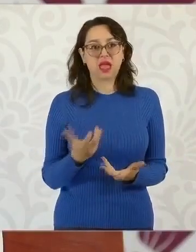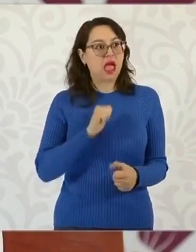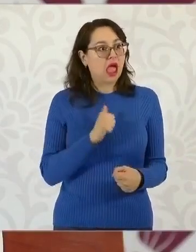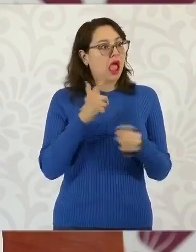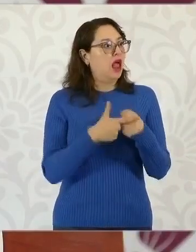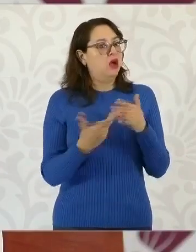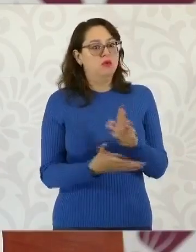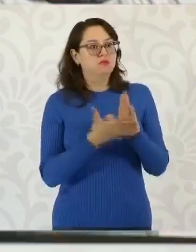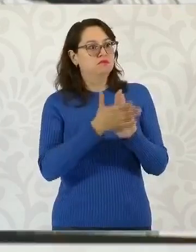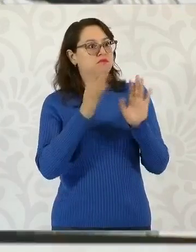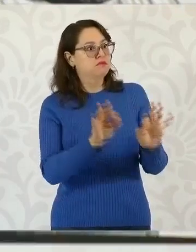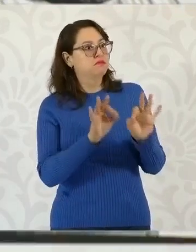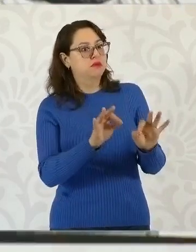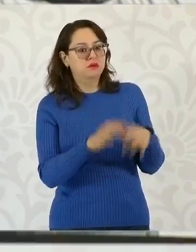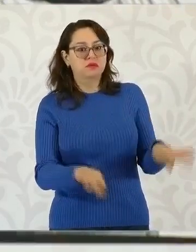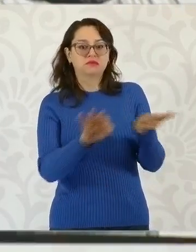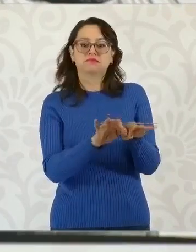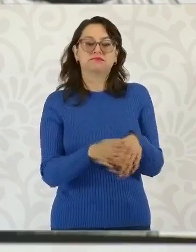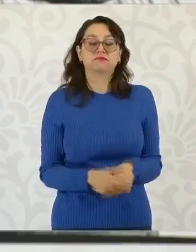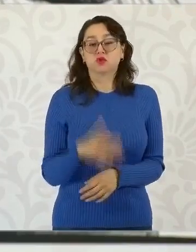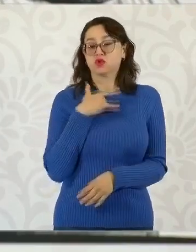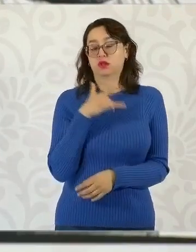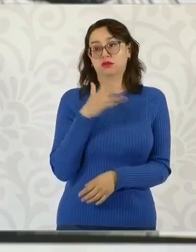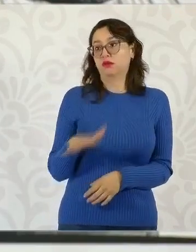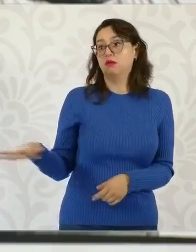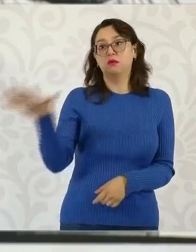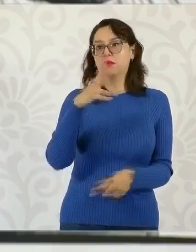Desde mi perspectiva, el pueblo de México ya lo juzgó.